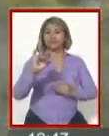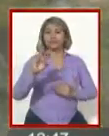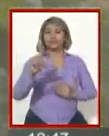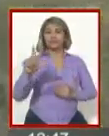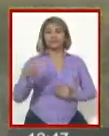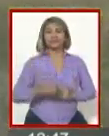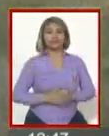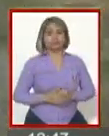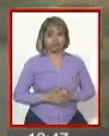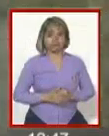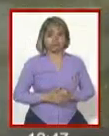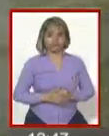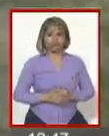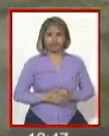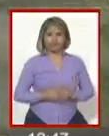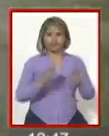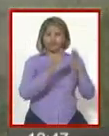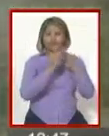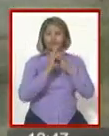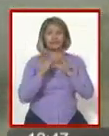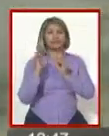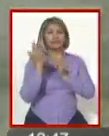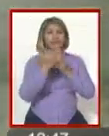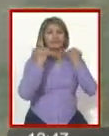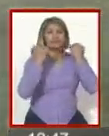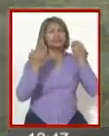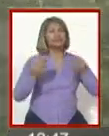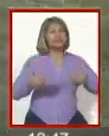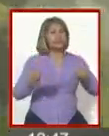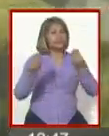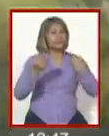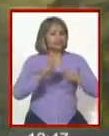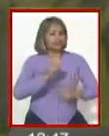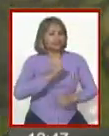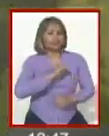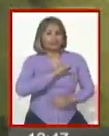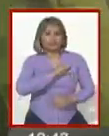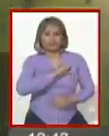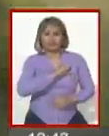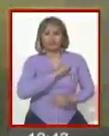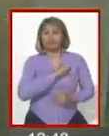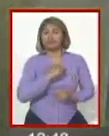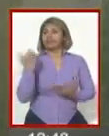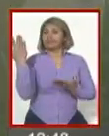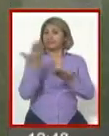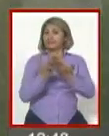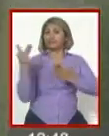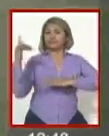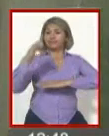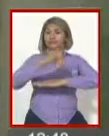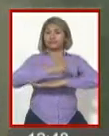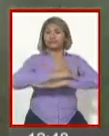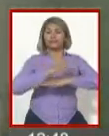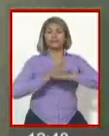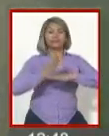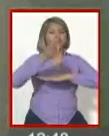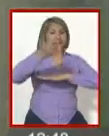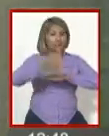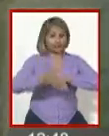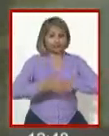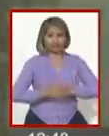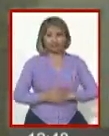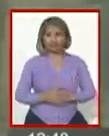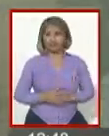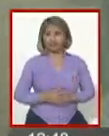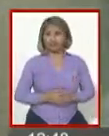2, Sevilla Las Terrazas Pinatar. La información que nos han dado los voluntarios de la alcaldía es que viene desde Birubiru. Ya ha pasado y han